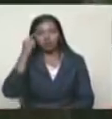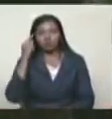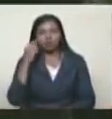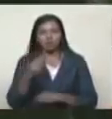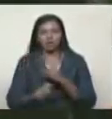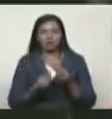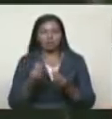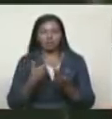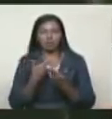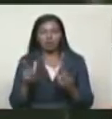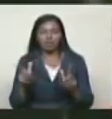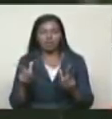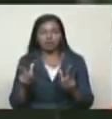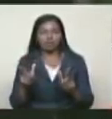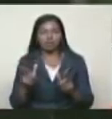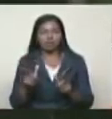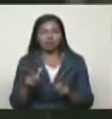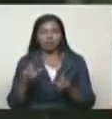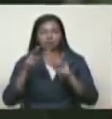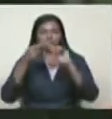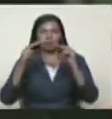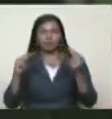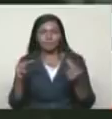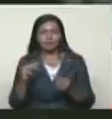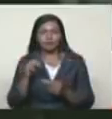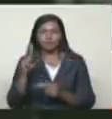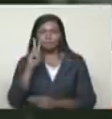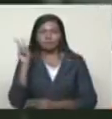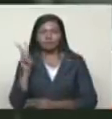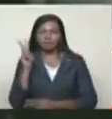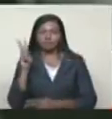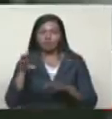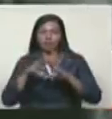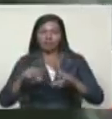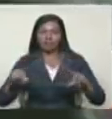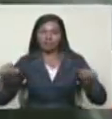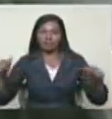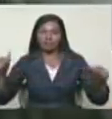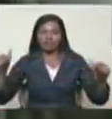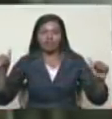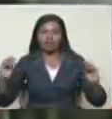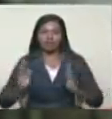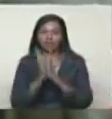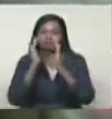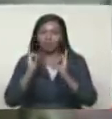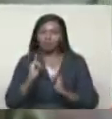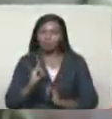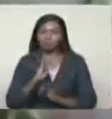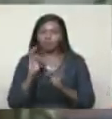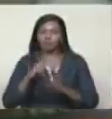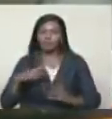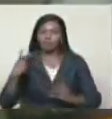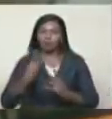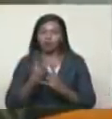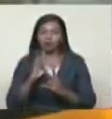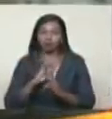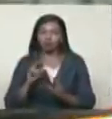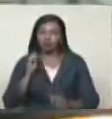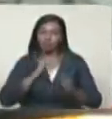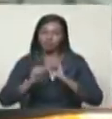ser libres y a la paz. Venezuela es tierra sagrada que debemos saber valorar y